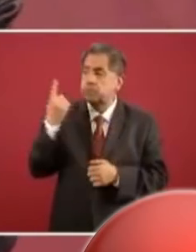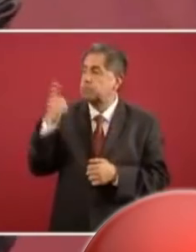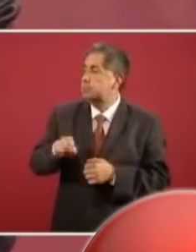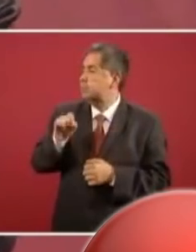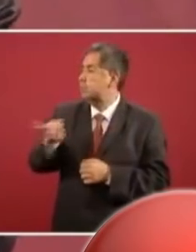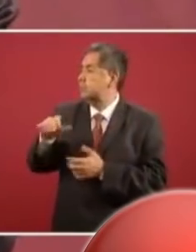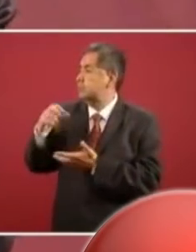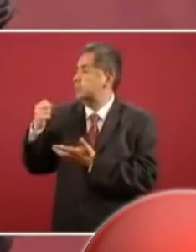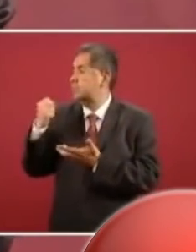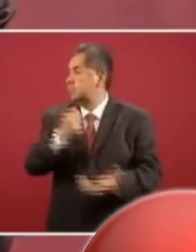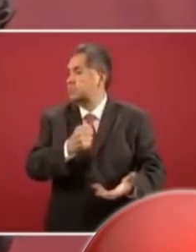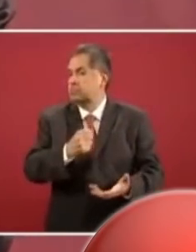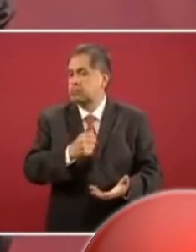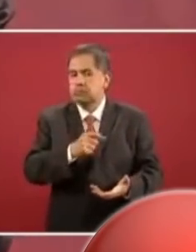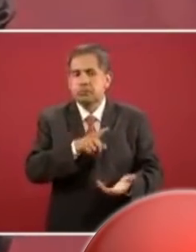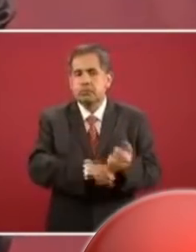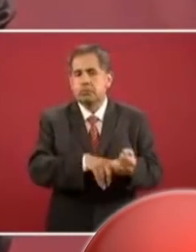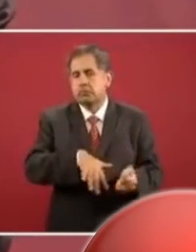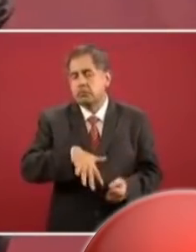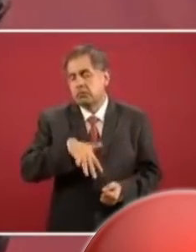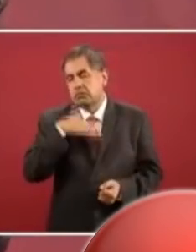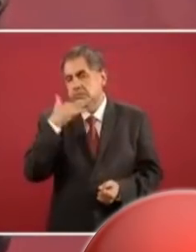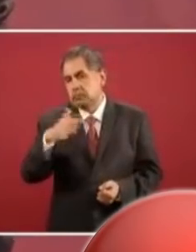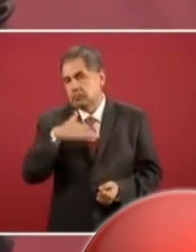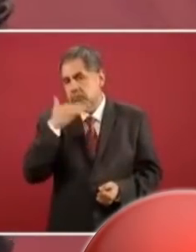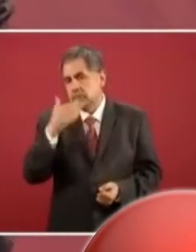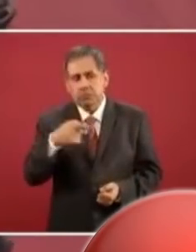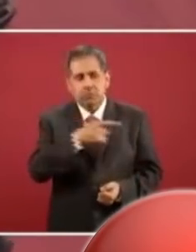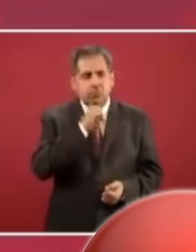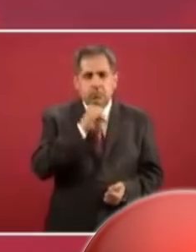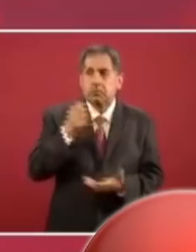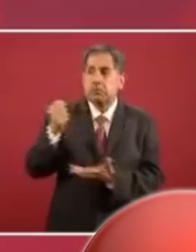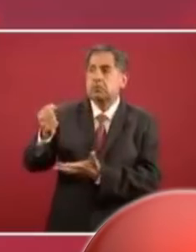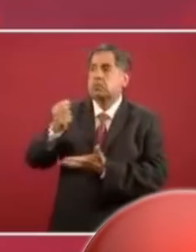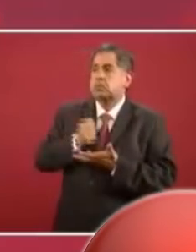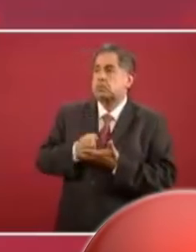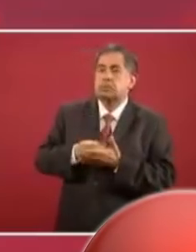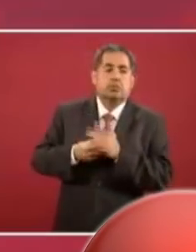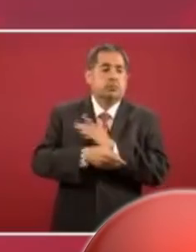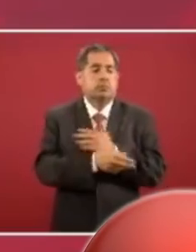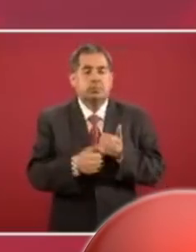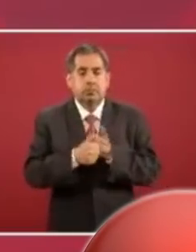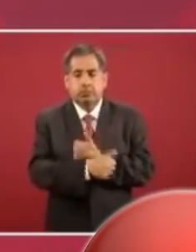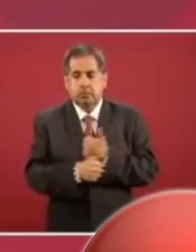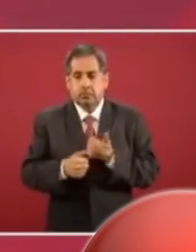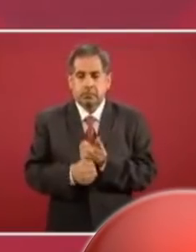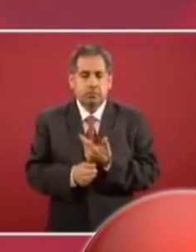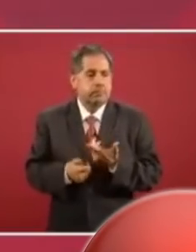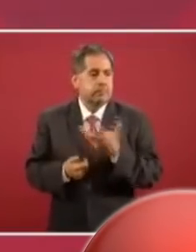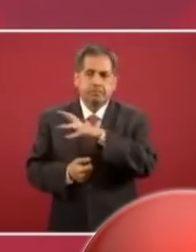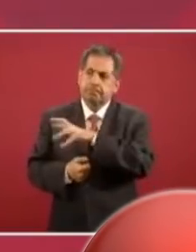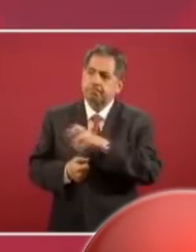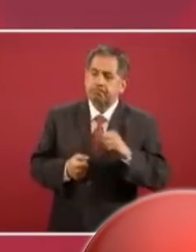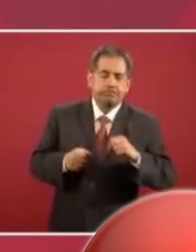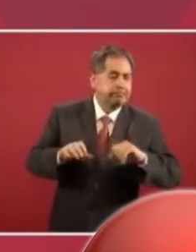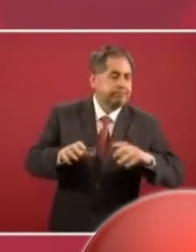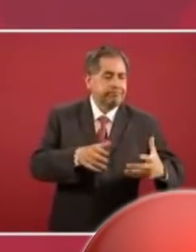pero sí había corrupción. Se utilizaba esta figura para sacar dinero,